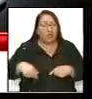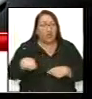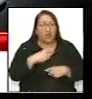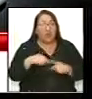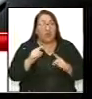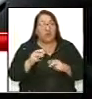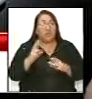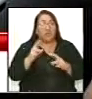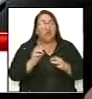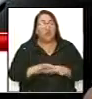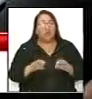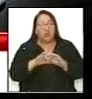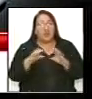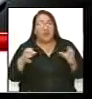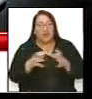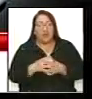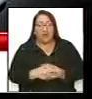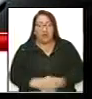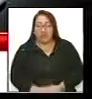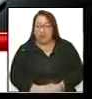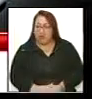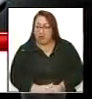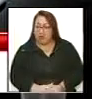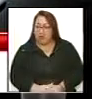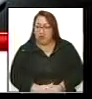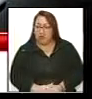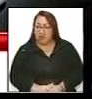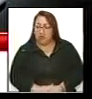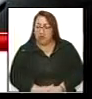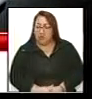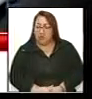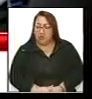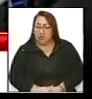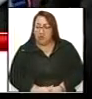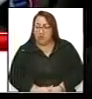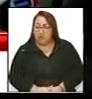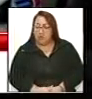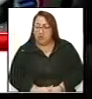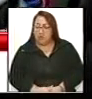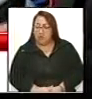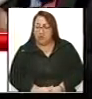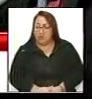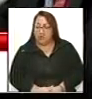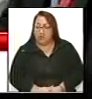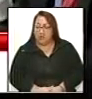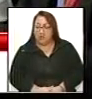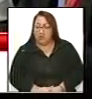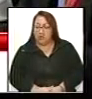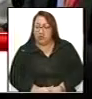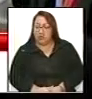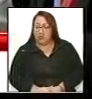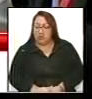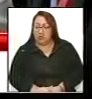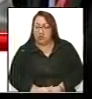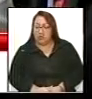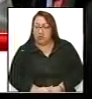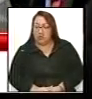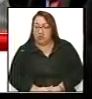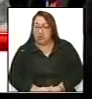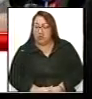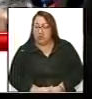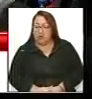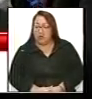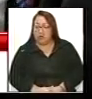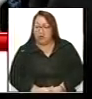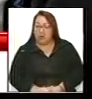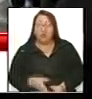sí hay un reto con las más pequeñas. Entonces, nosotros recibimos requerimientos de información y todo, procuramos ajustar a